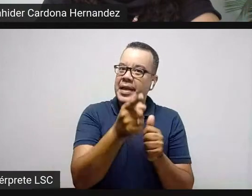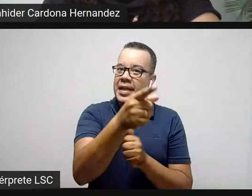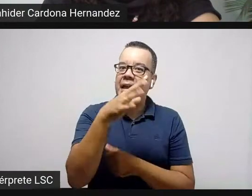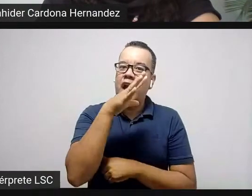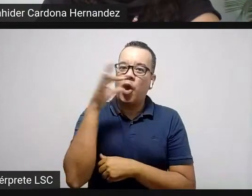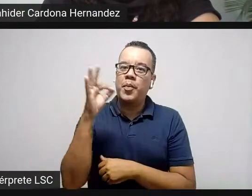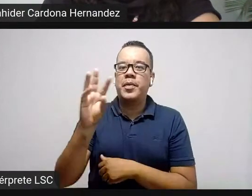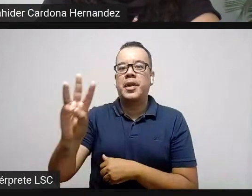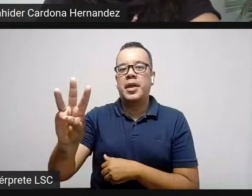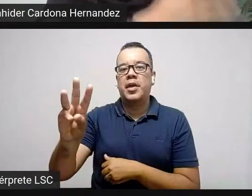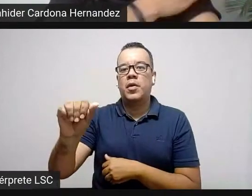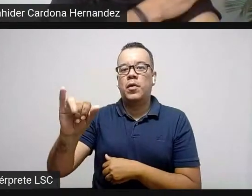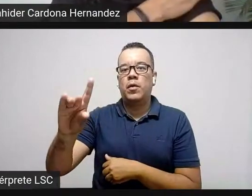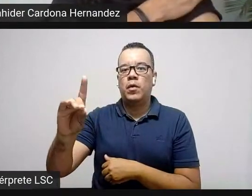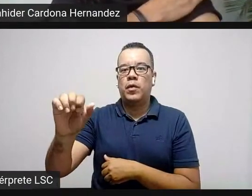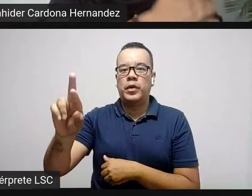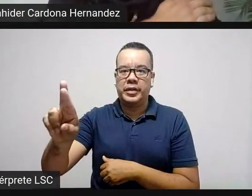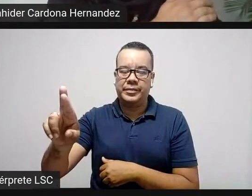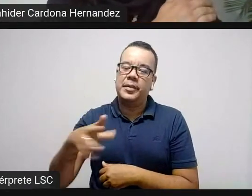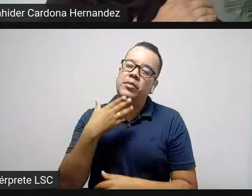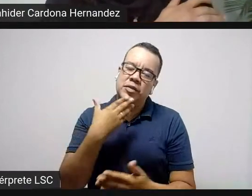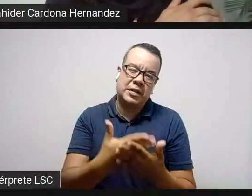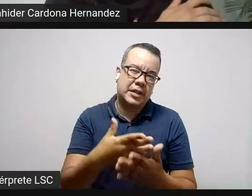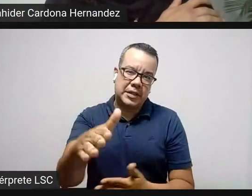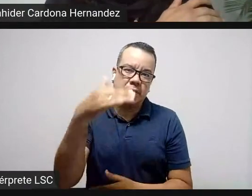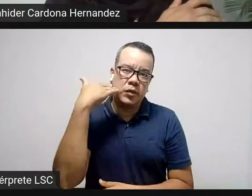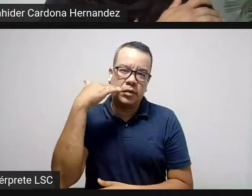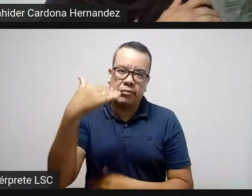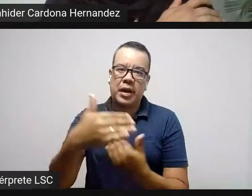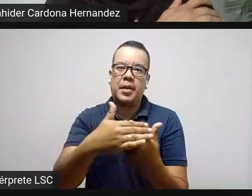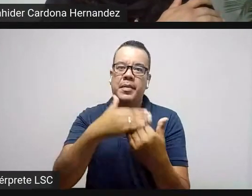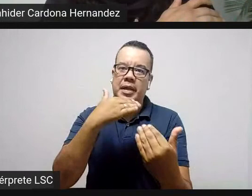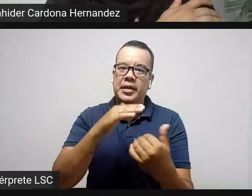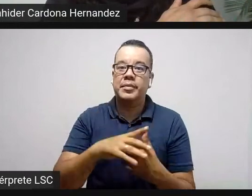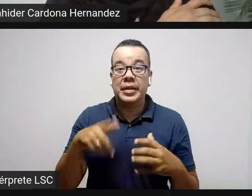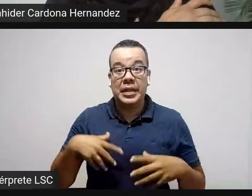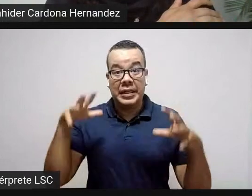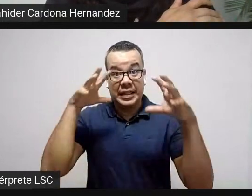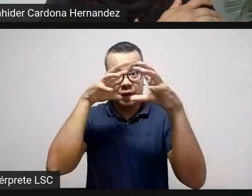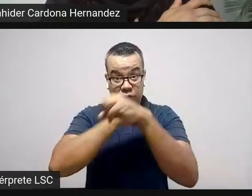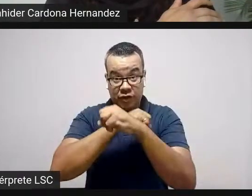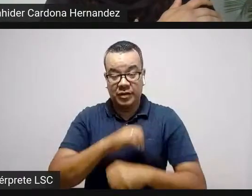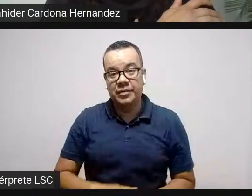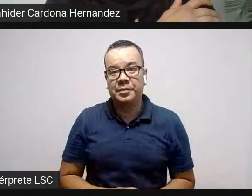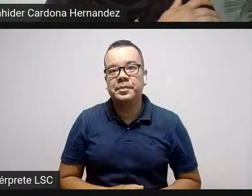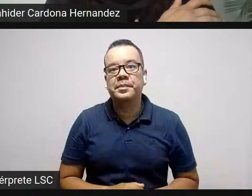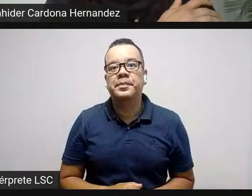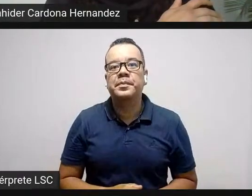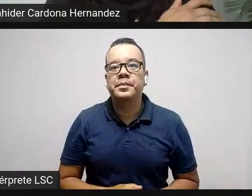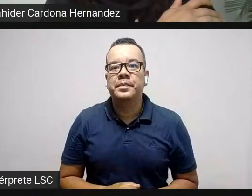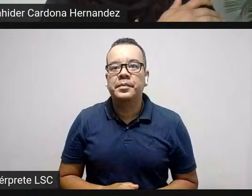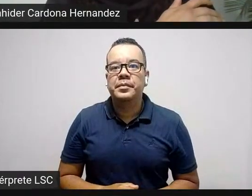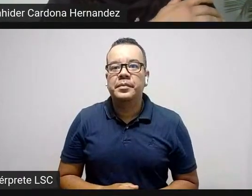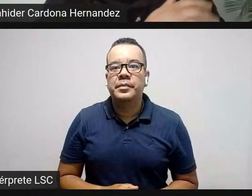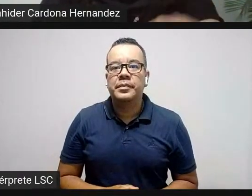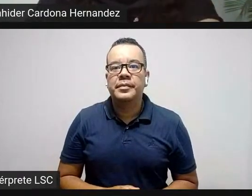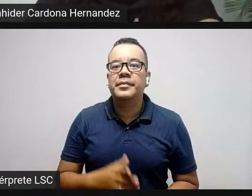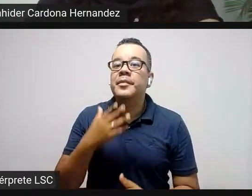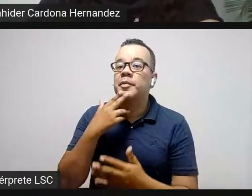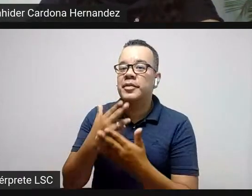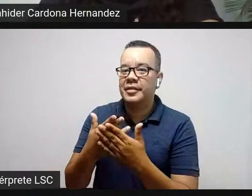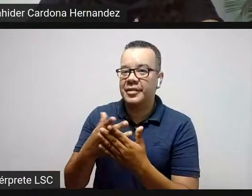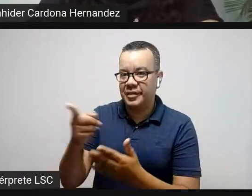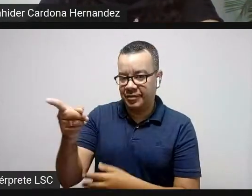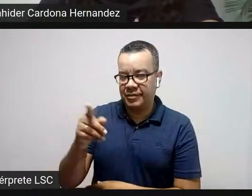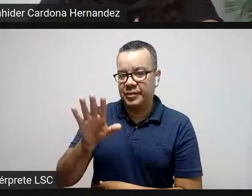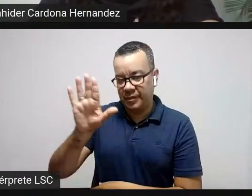Muchas gracias, María, por estas noches que nos está regalando la Alianza Francesa. Muchas gracias a ti,